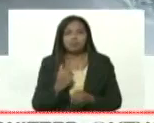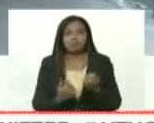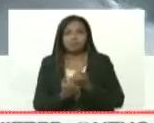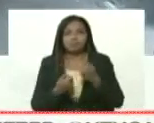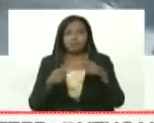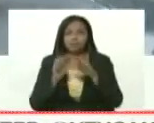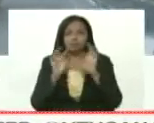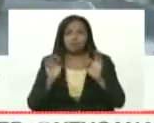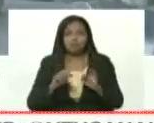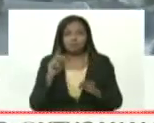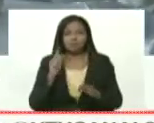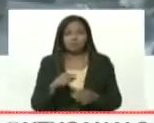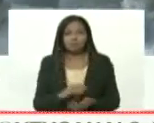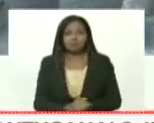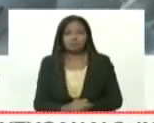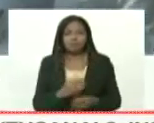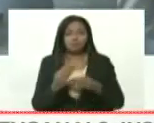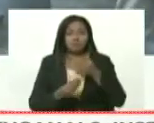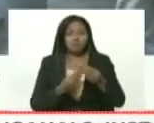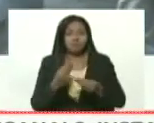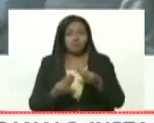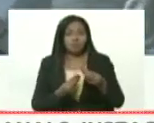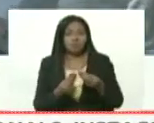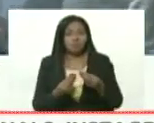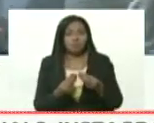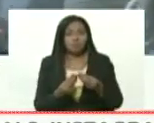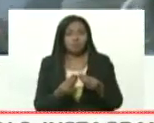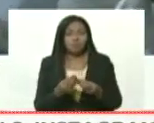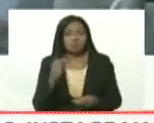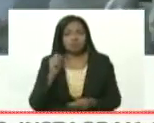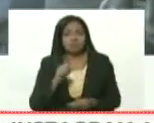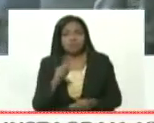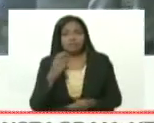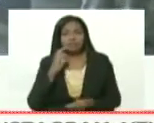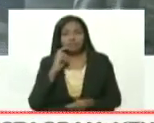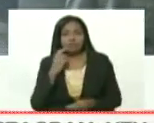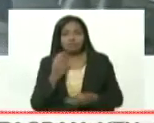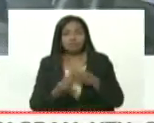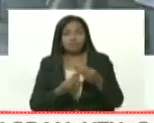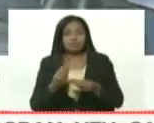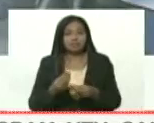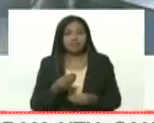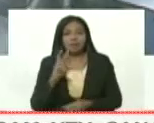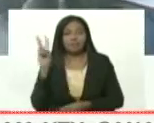en cómo era en sí el chocolate que se producía en Venezuela.